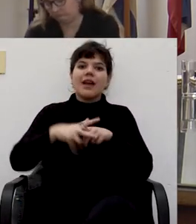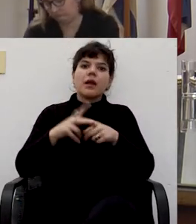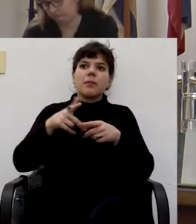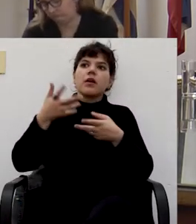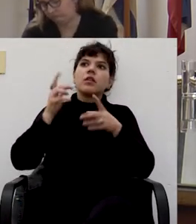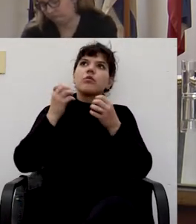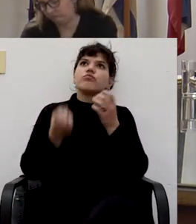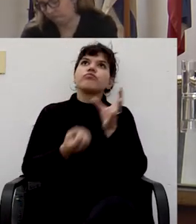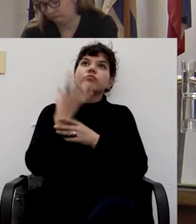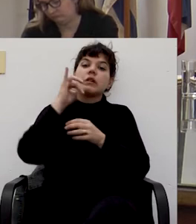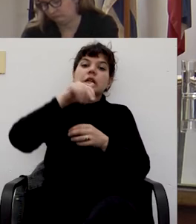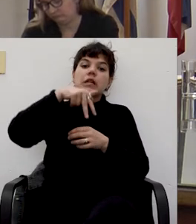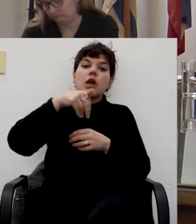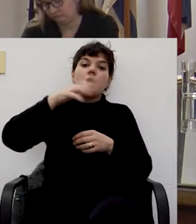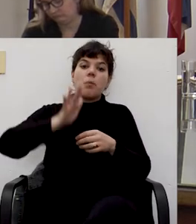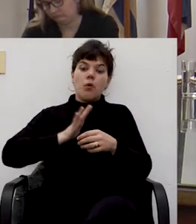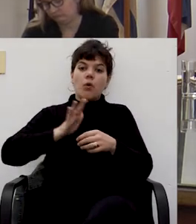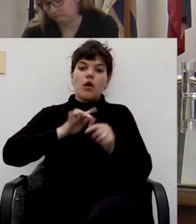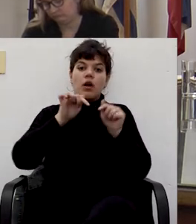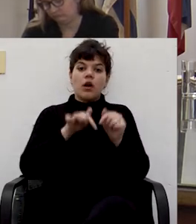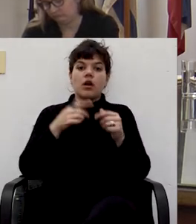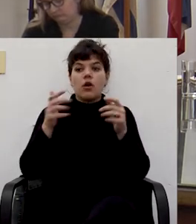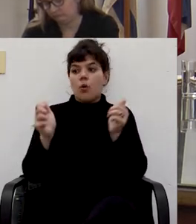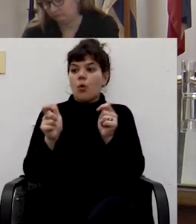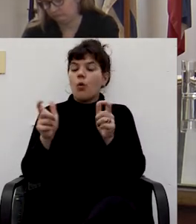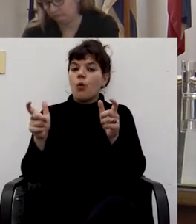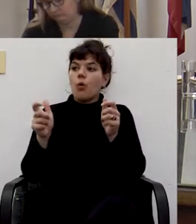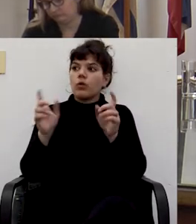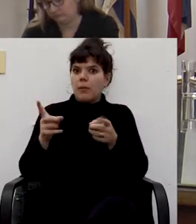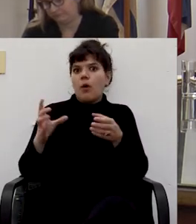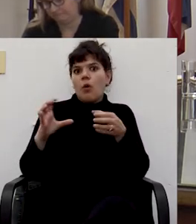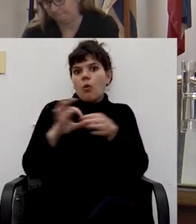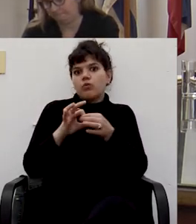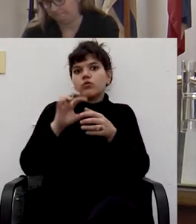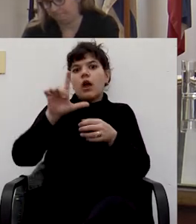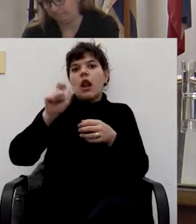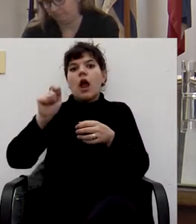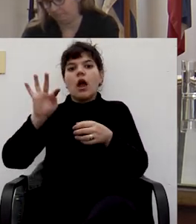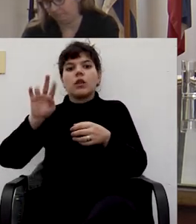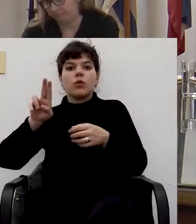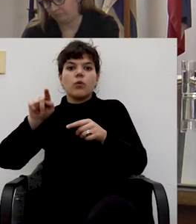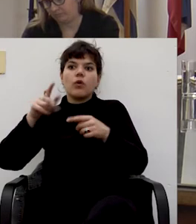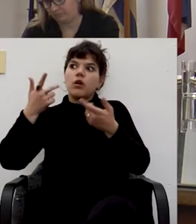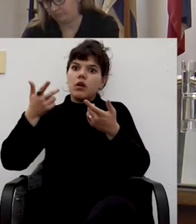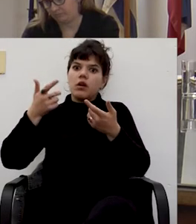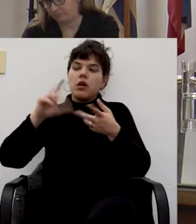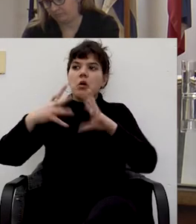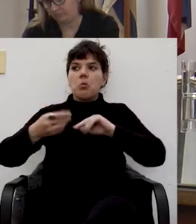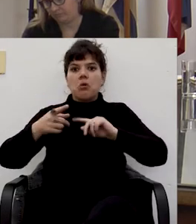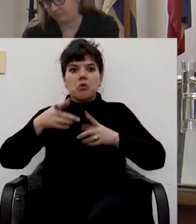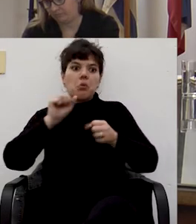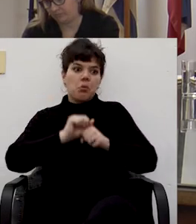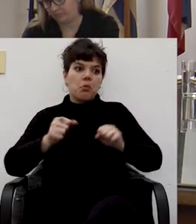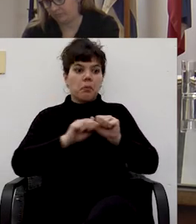por el Instituto de las Mujeres junto con el LATU. Es un modelo que es certificable y